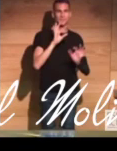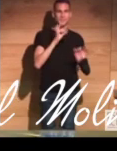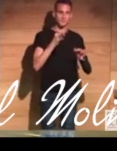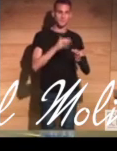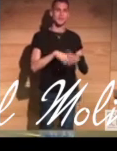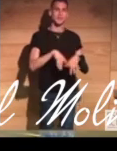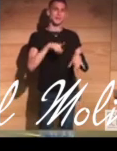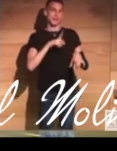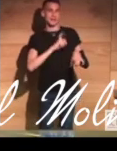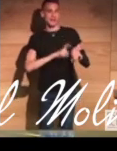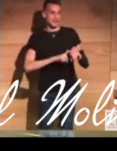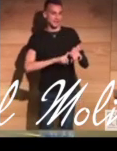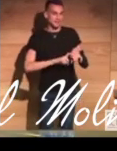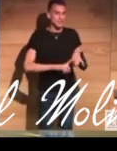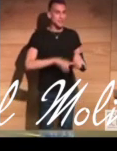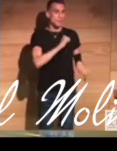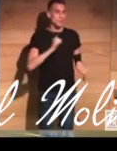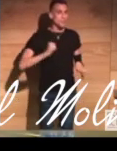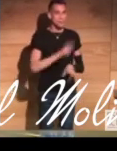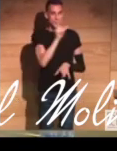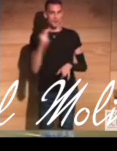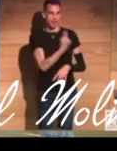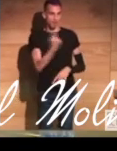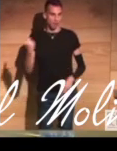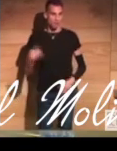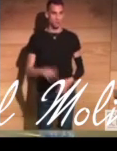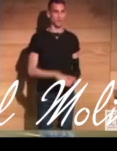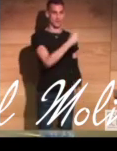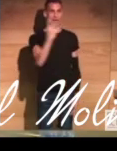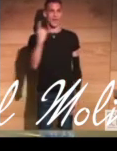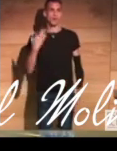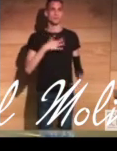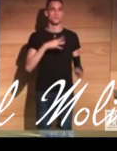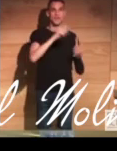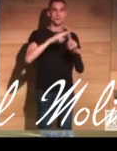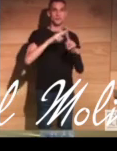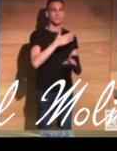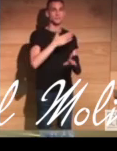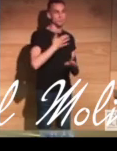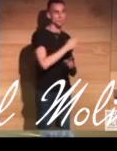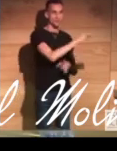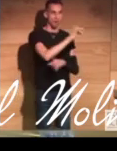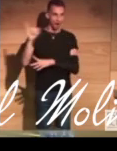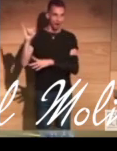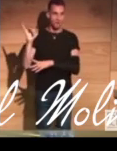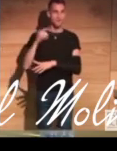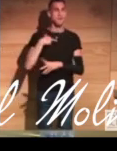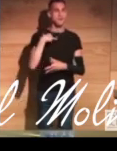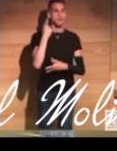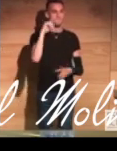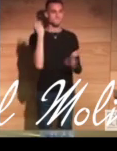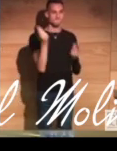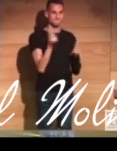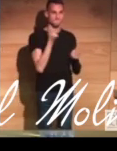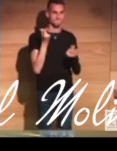individuo, ¿no? Que cada uno sea capaz de tener sus propios referentes. Y yo lo que percibo ahora mismo